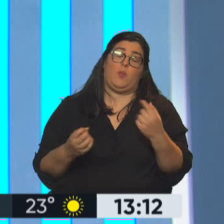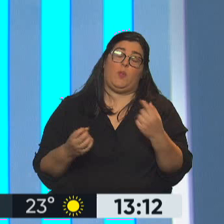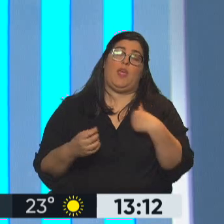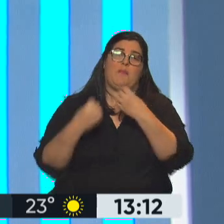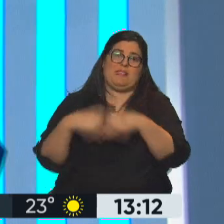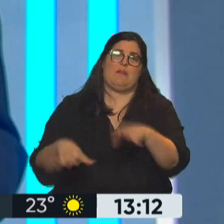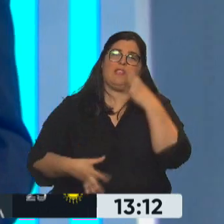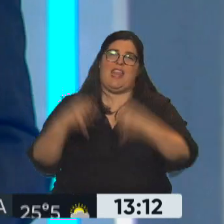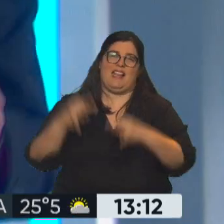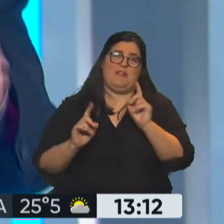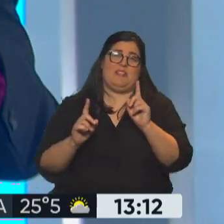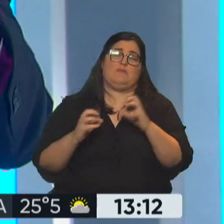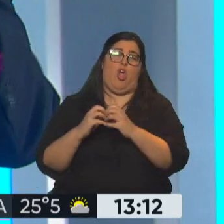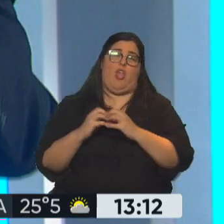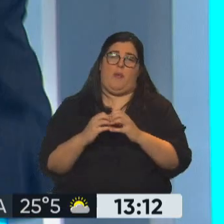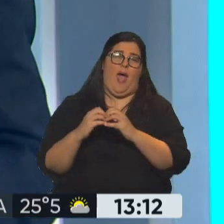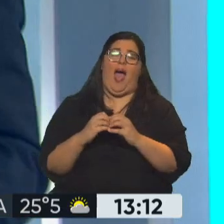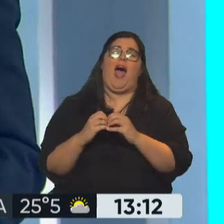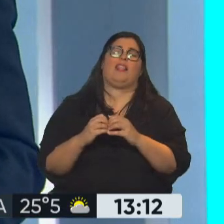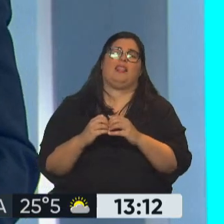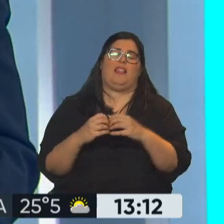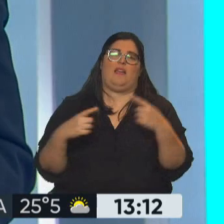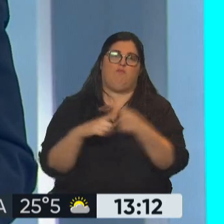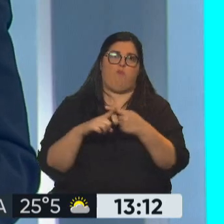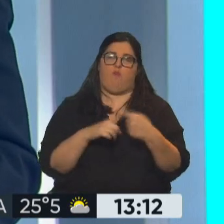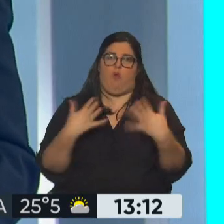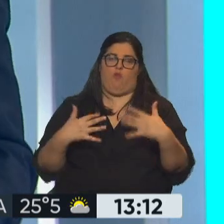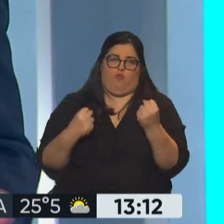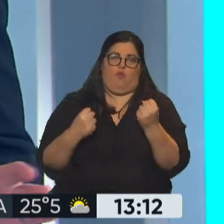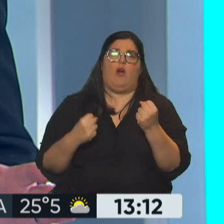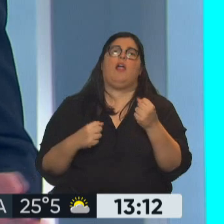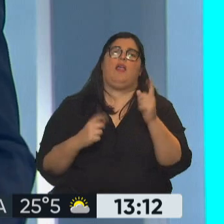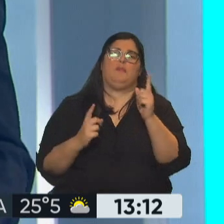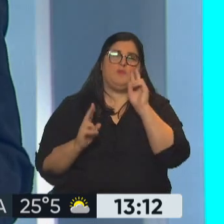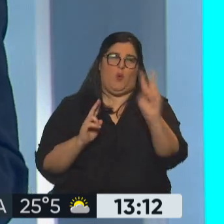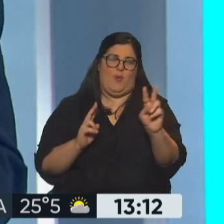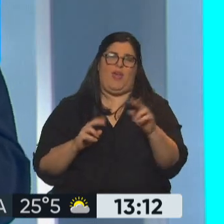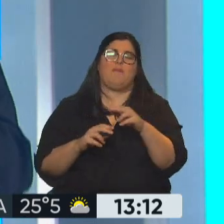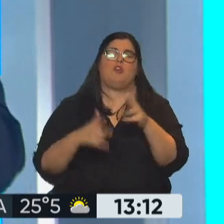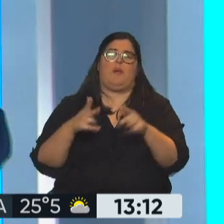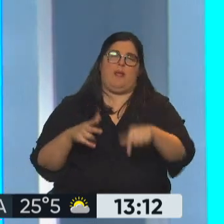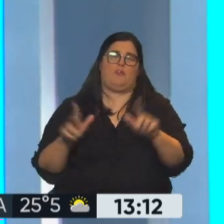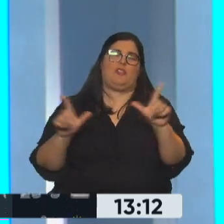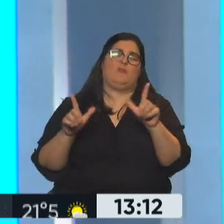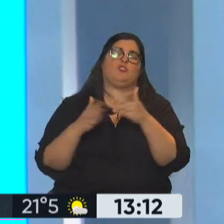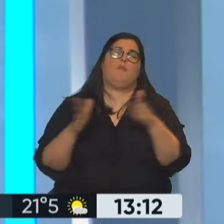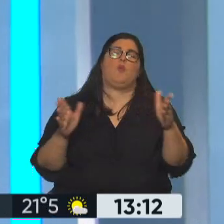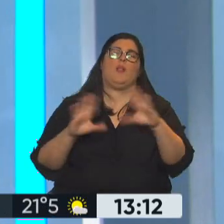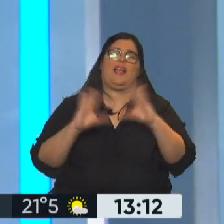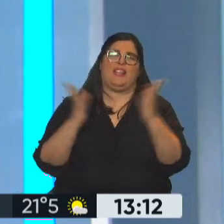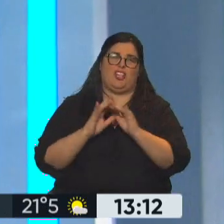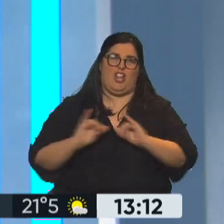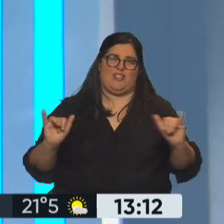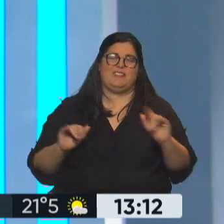Vamos a analizar lo que ha dejado este debate, este duro intercambio que recién compartíamos. Saludamos en Televisión Pública Noticias Internacional a Marcio